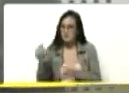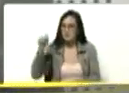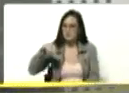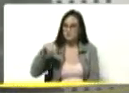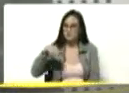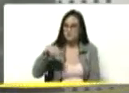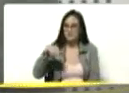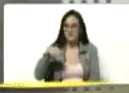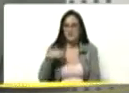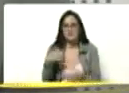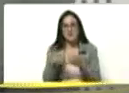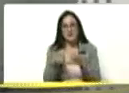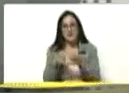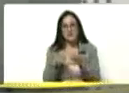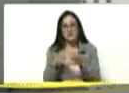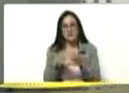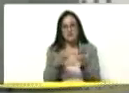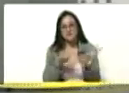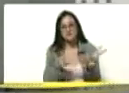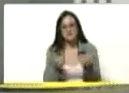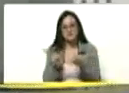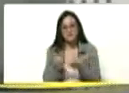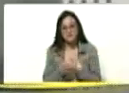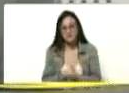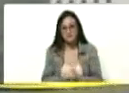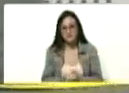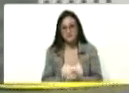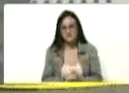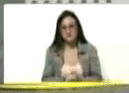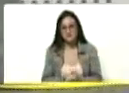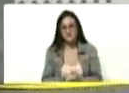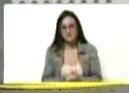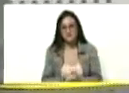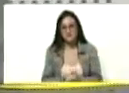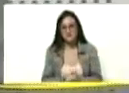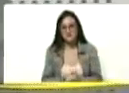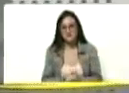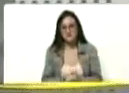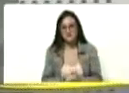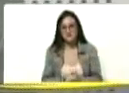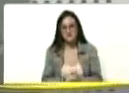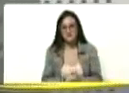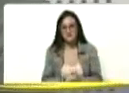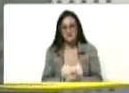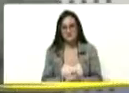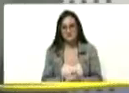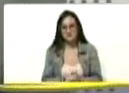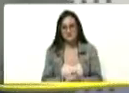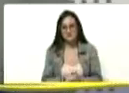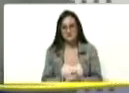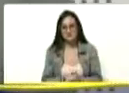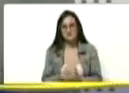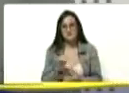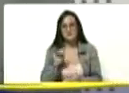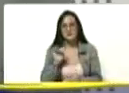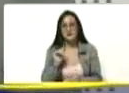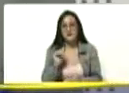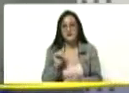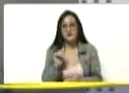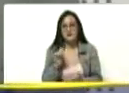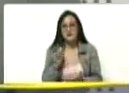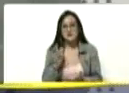my delegation, de que hemos sido objeto yo y mi delegación, and for the care taken to plan and host this event,